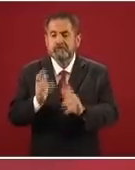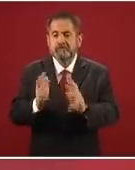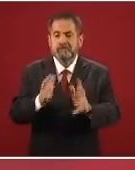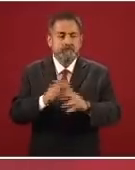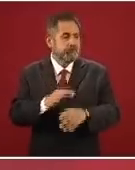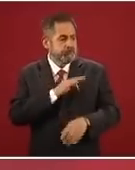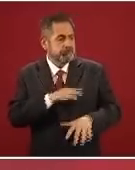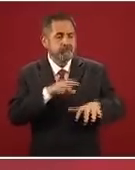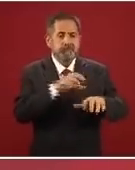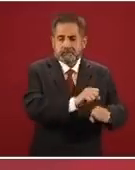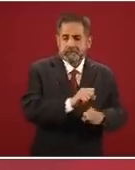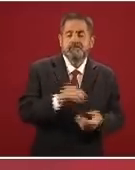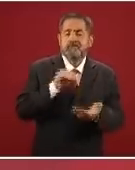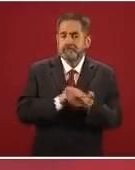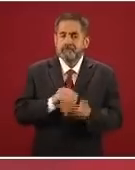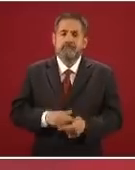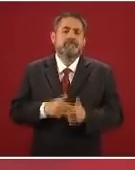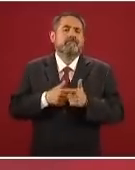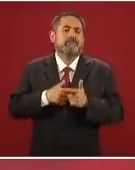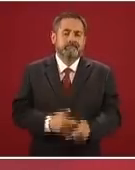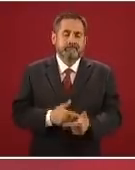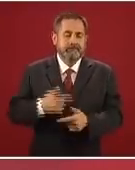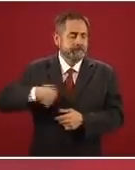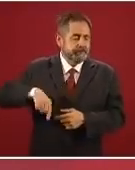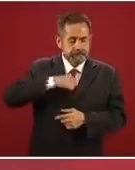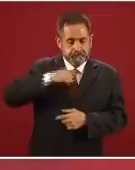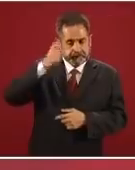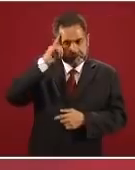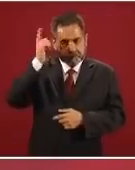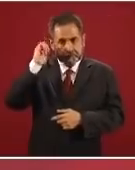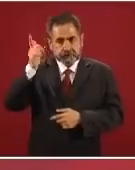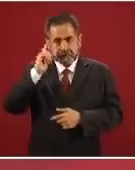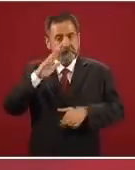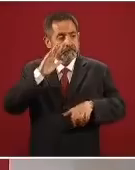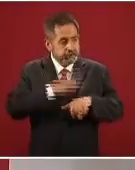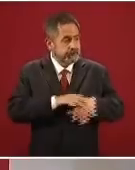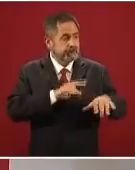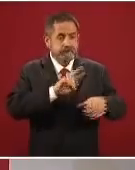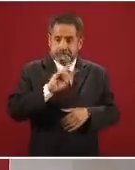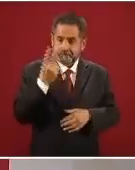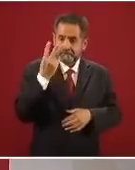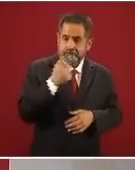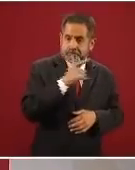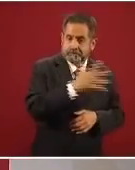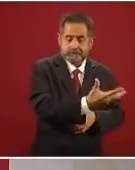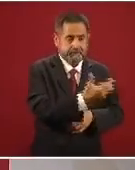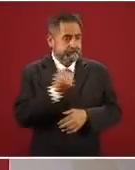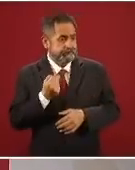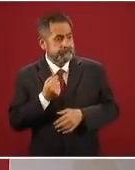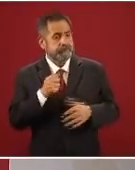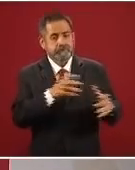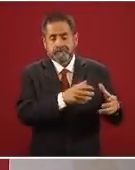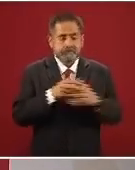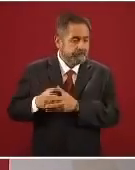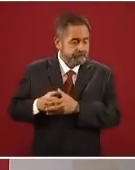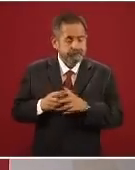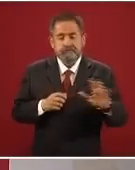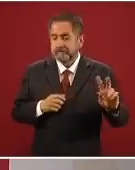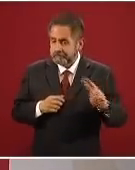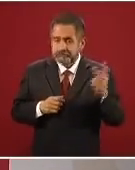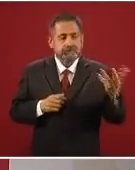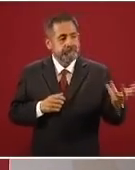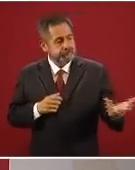va a continuar y en el que tenemos la esperanza de obtener más devoluciones y más recuperaciones y